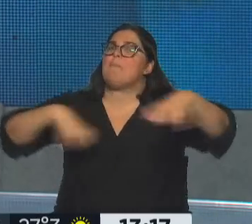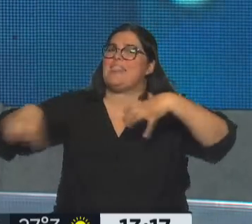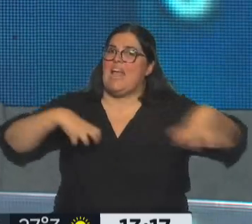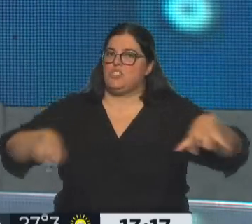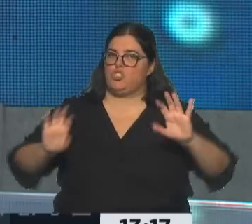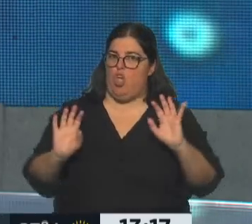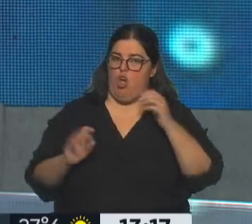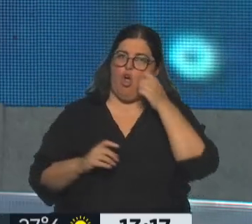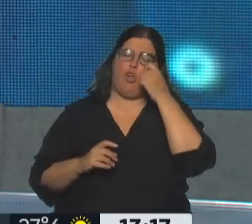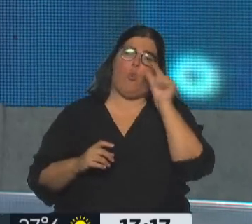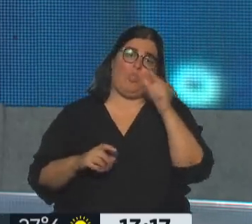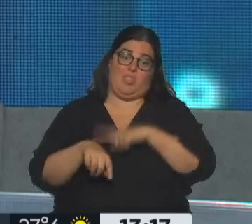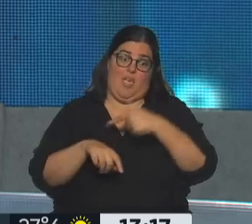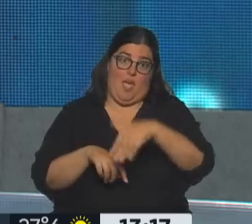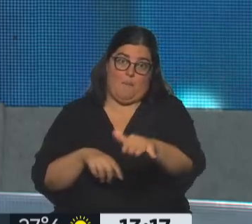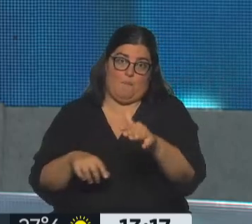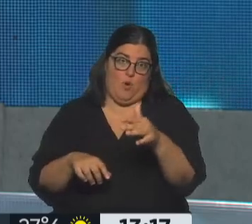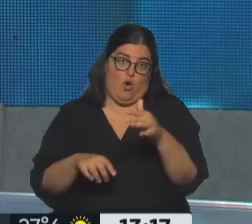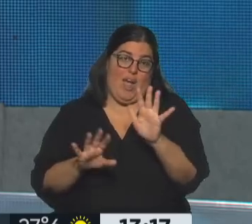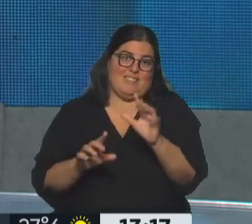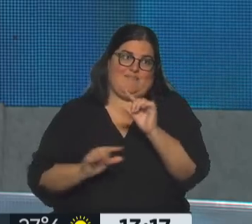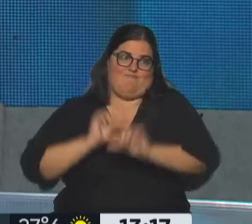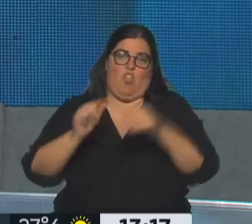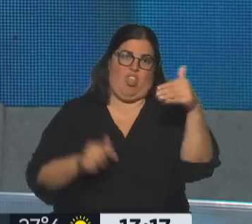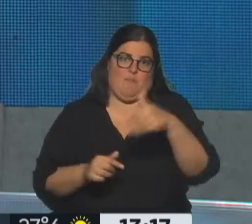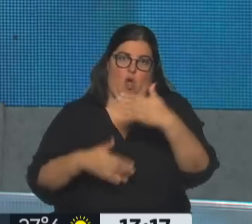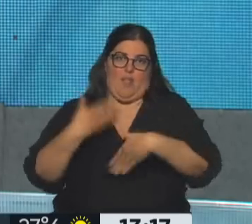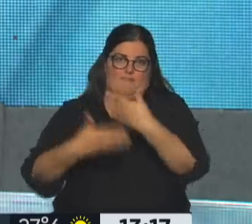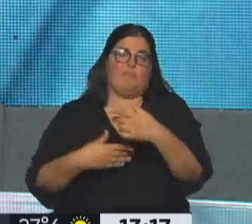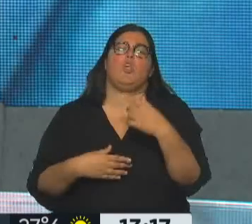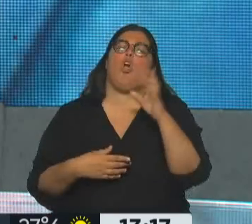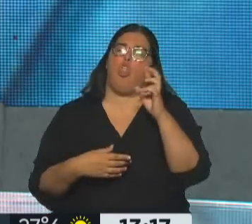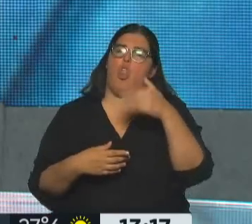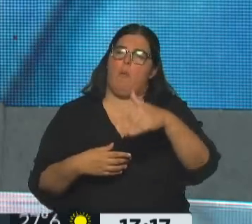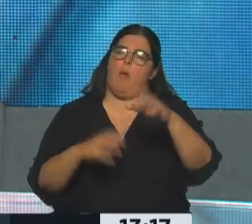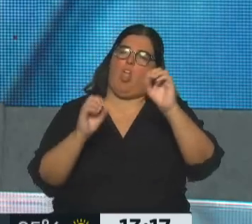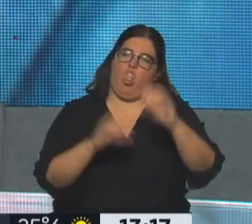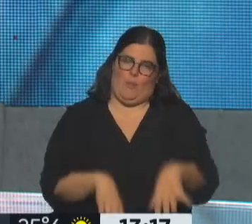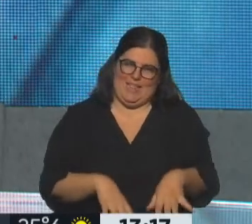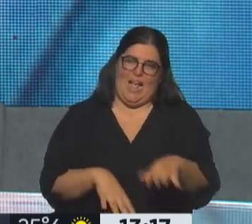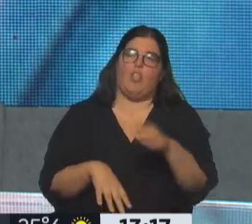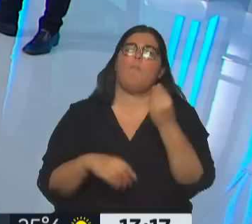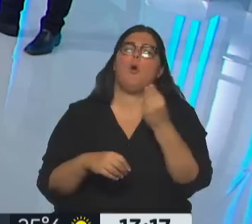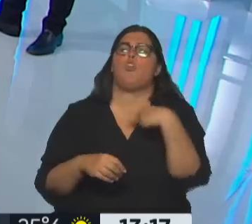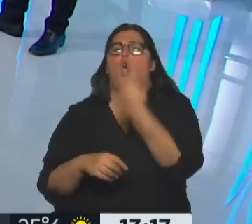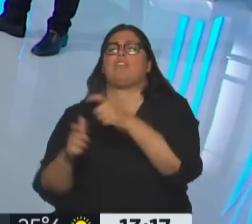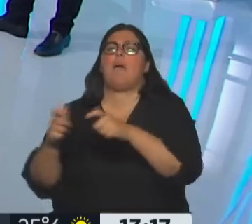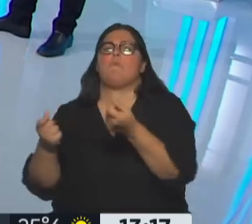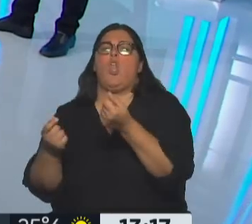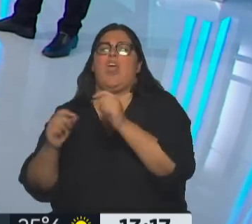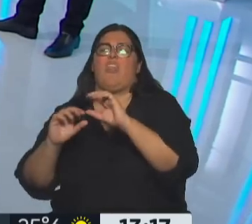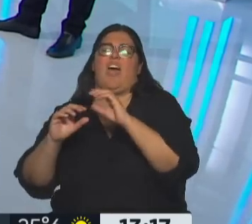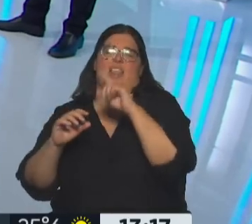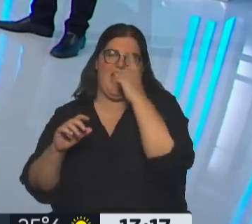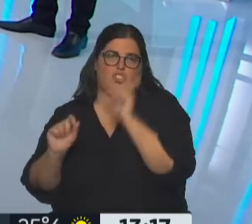eso va a llevar un tiempo, pero es muy importante porque el dólar se va a ver debilitado por el uso de monedas nacionales. Bueno, declaraciones